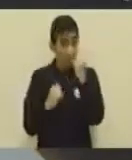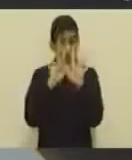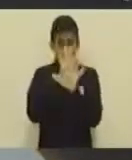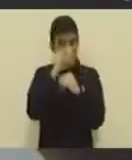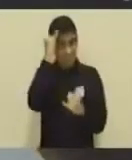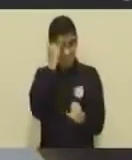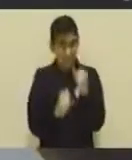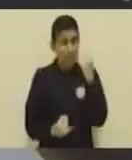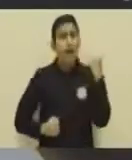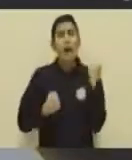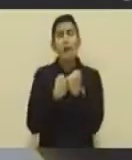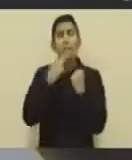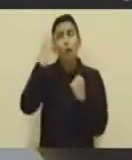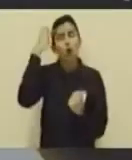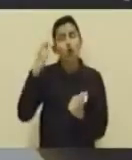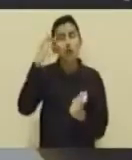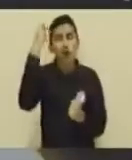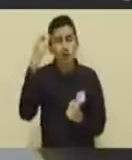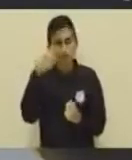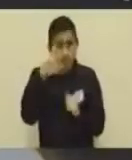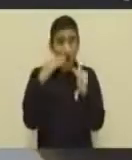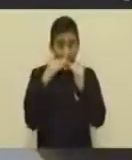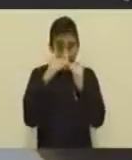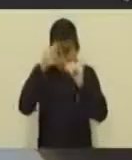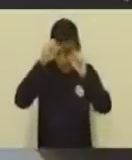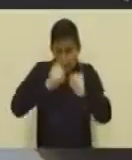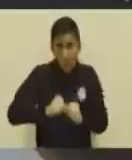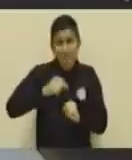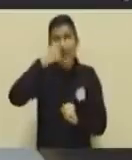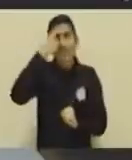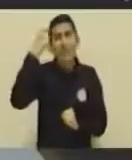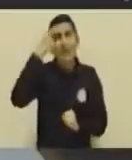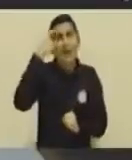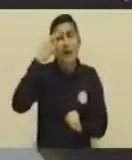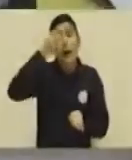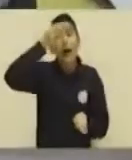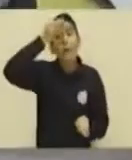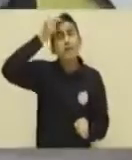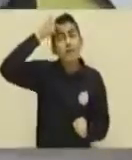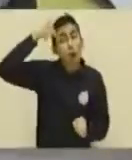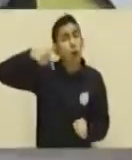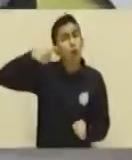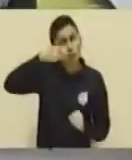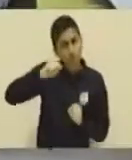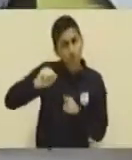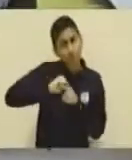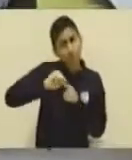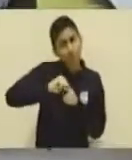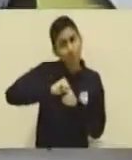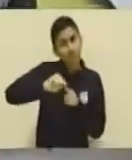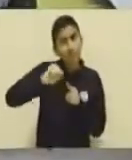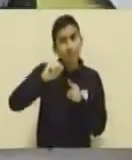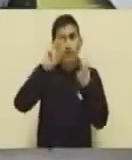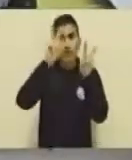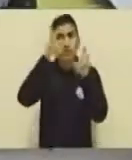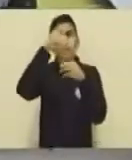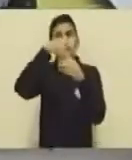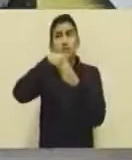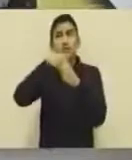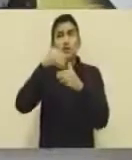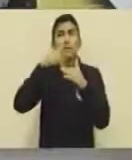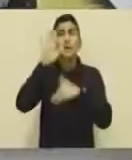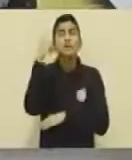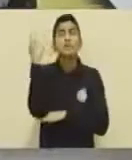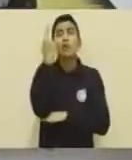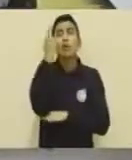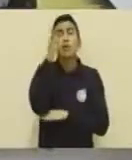del segmento de apoyo psicosocial y ustedes en casa traten de trabajar todo lo aprendido dentro del programa, todos esos aspectos importantes con base a